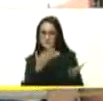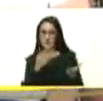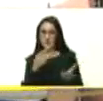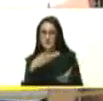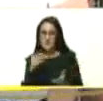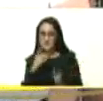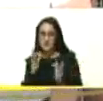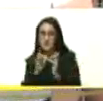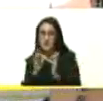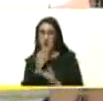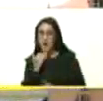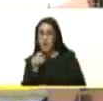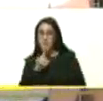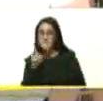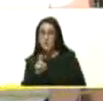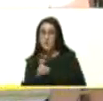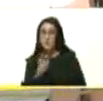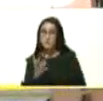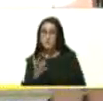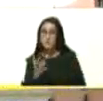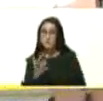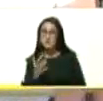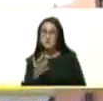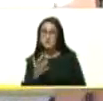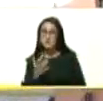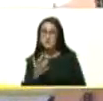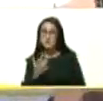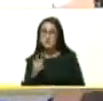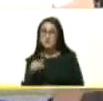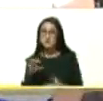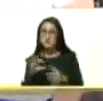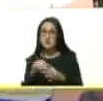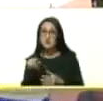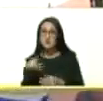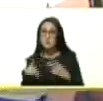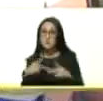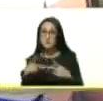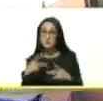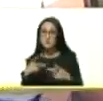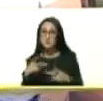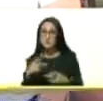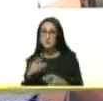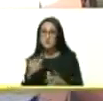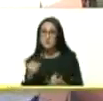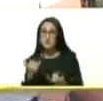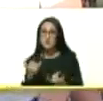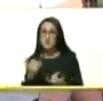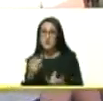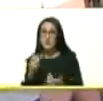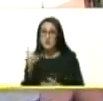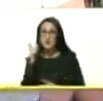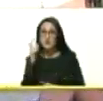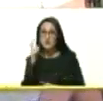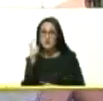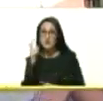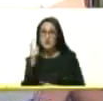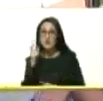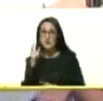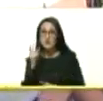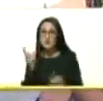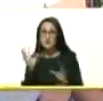alguna otra pregunta que nos pueda estar vinculando a este importante proceso productivo. En estos días, presidente, para un